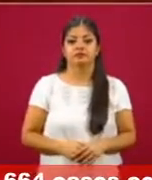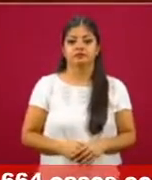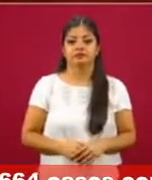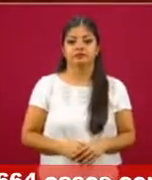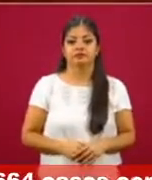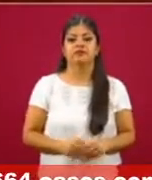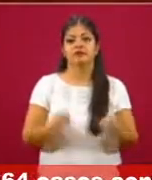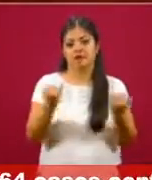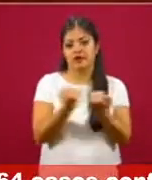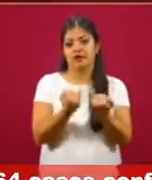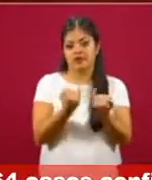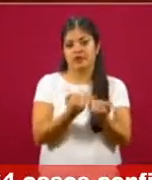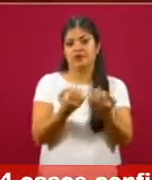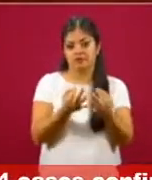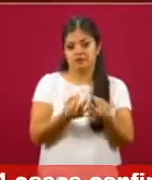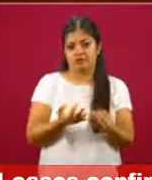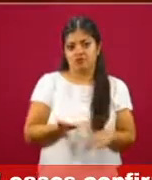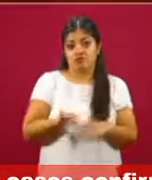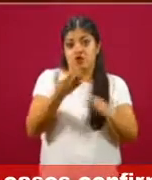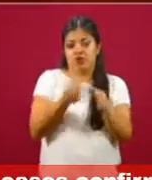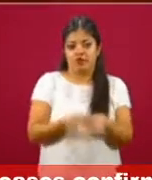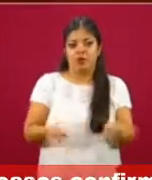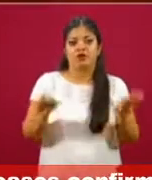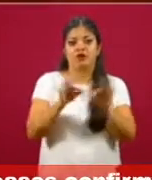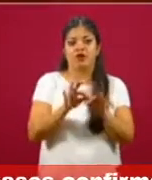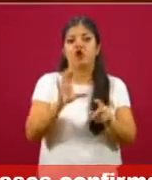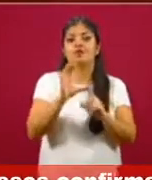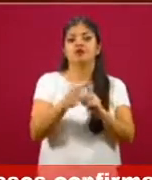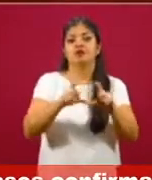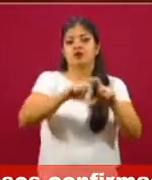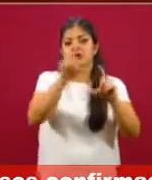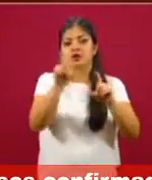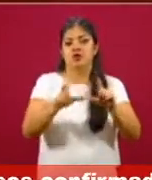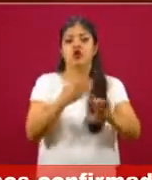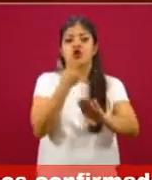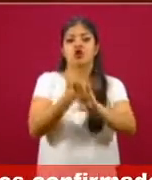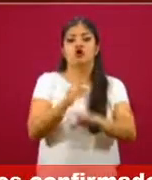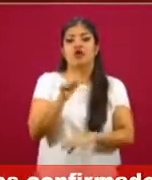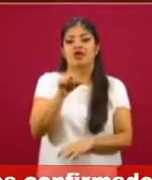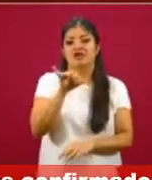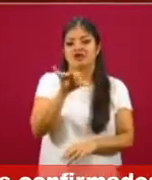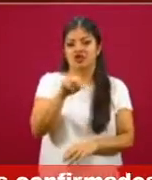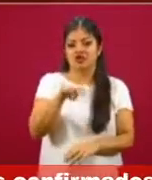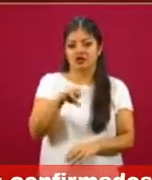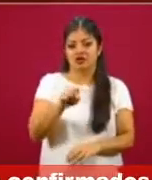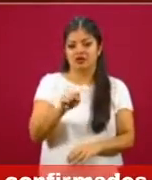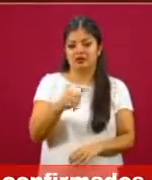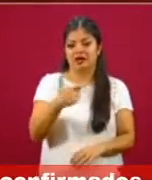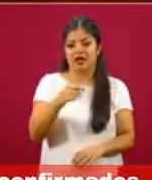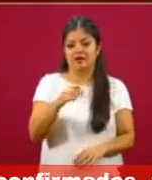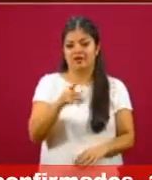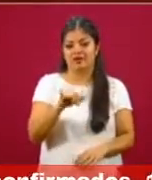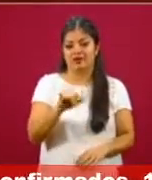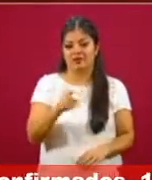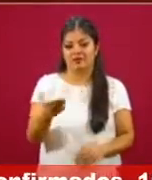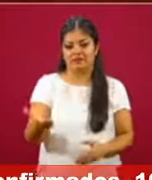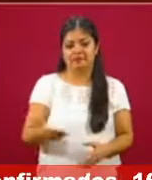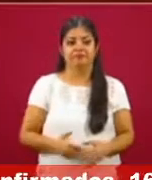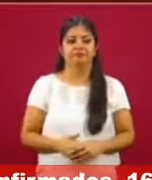Y desde luego, muy importante, el Comisionado Nacional contra las Adicciones, Gadi Sabiki Sirot.